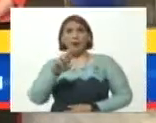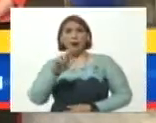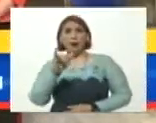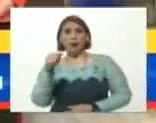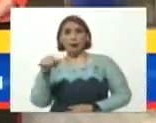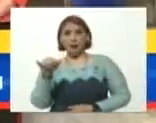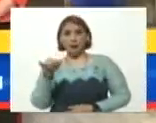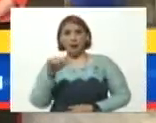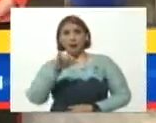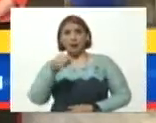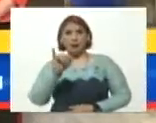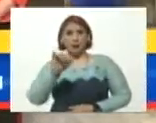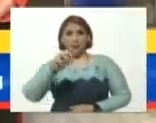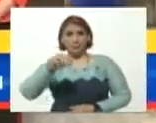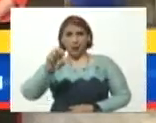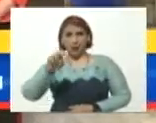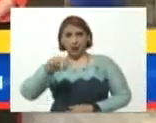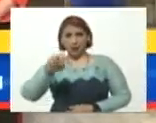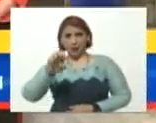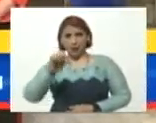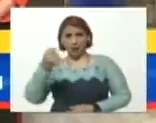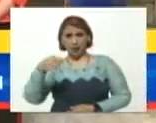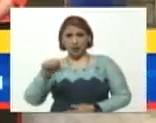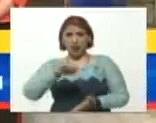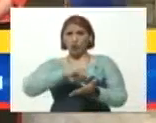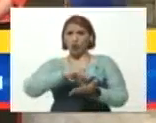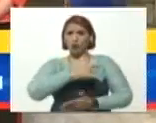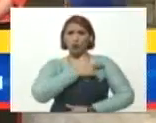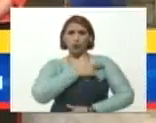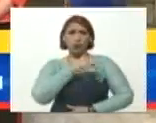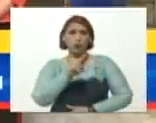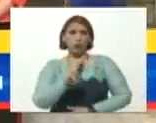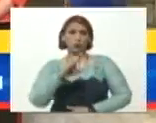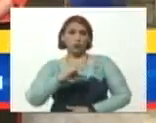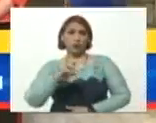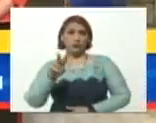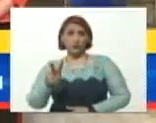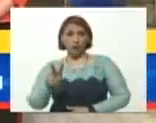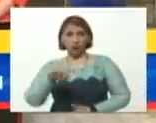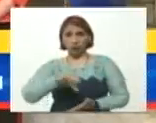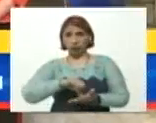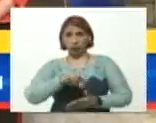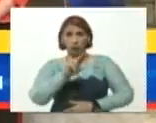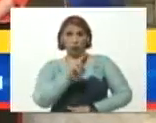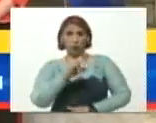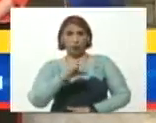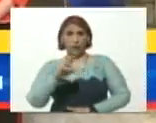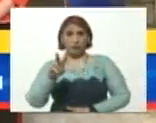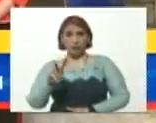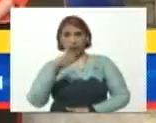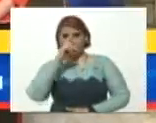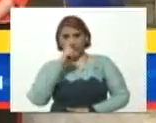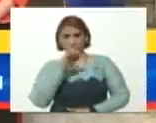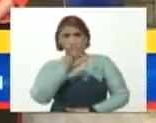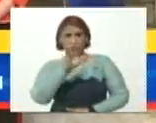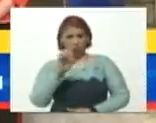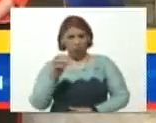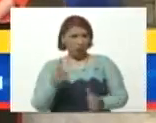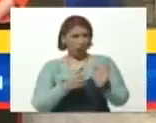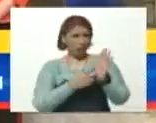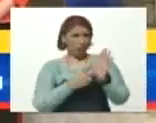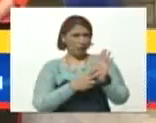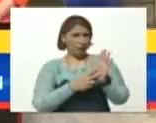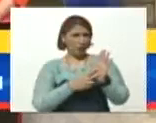ciudad universitaria de la UCV, de la Universidad Central de Venezuela, en los años 50, ¿verdad,